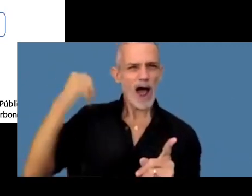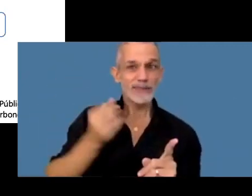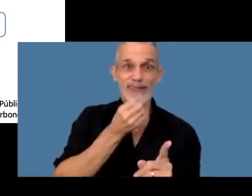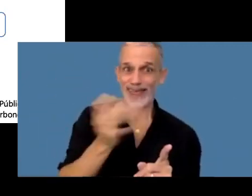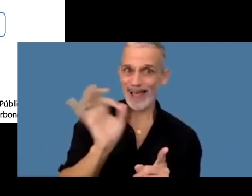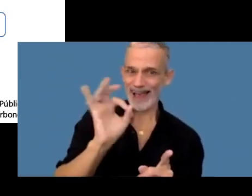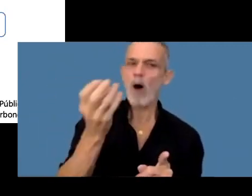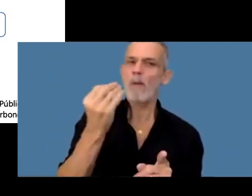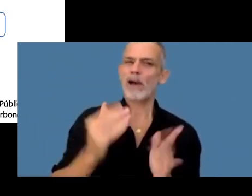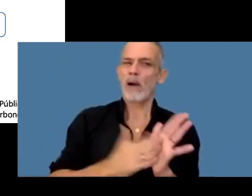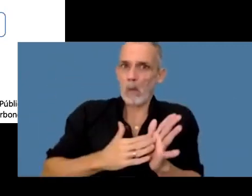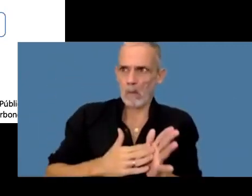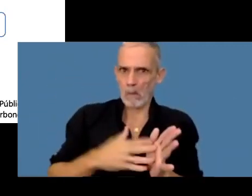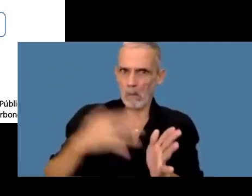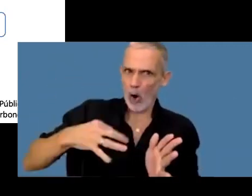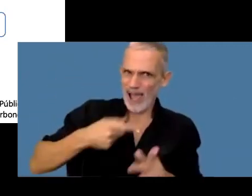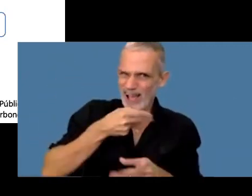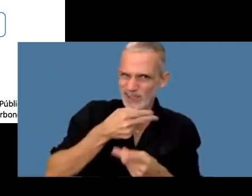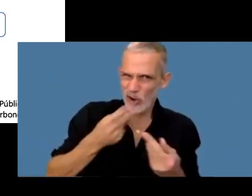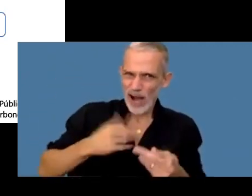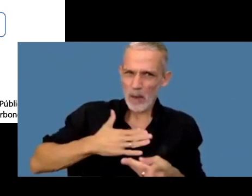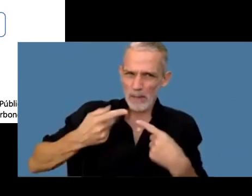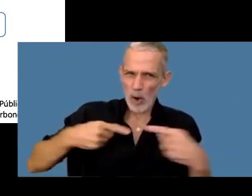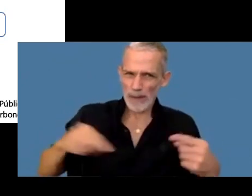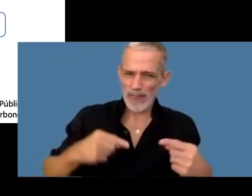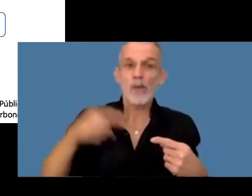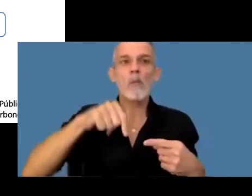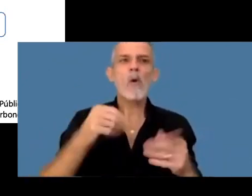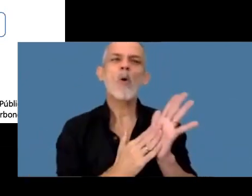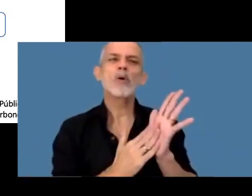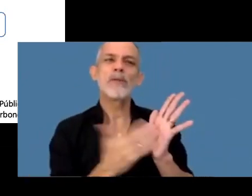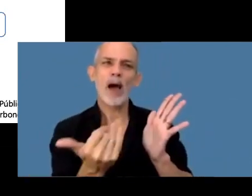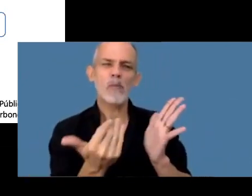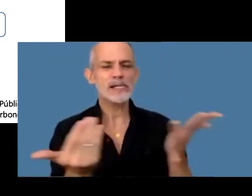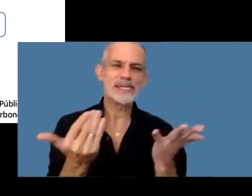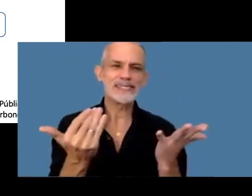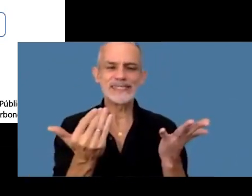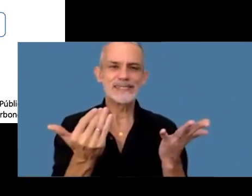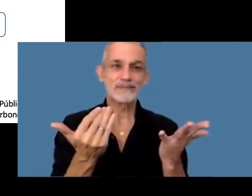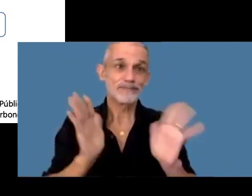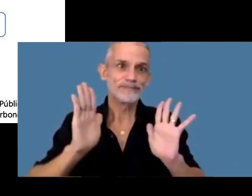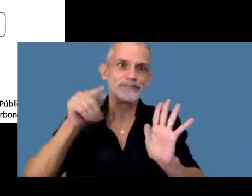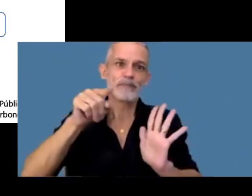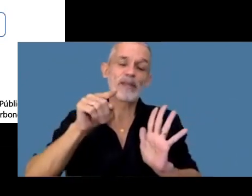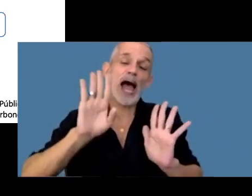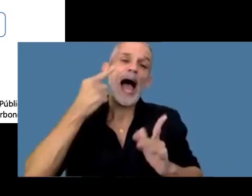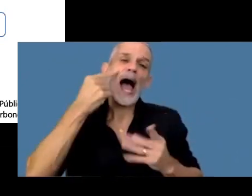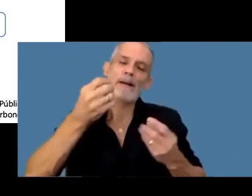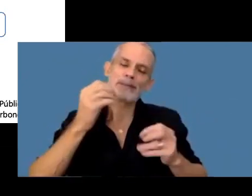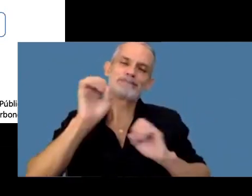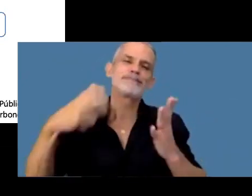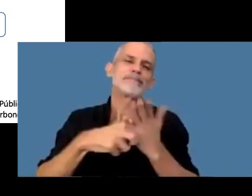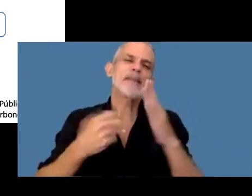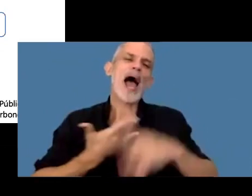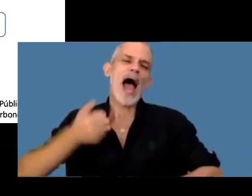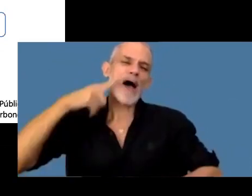obligación de presentar una determinación patrimonial, pero puedo justificar. Cuestión, si se quiere, de color, pero estaría bueno que la autoridad fiscal lo aclare en un espacio